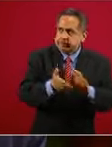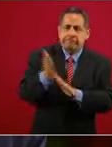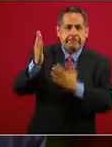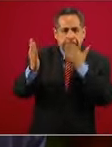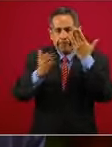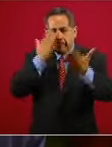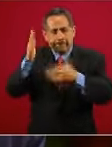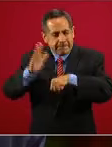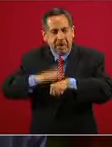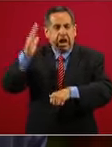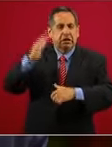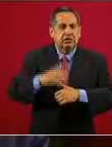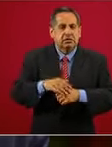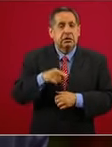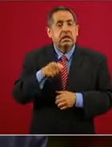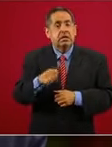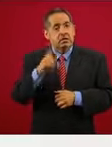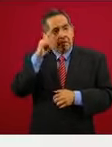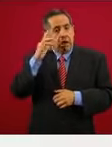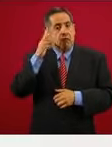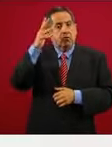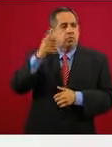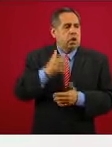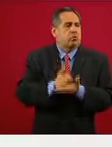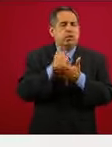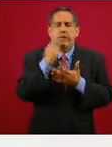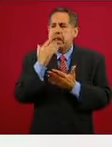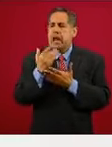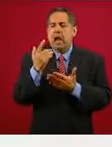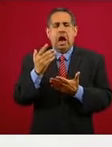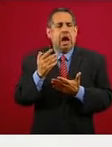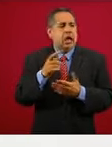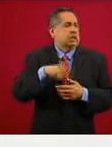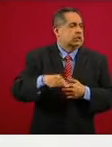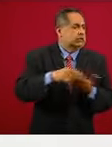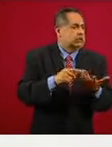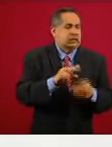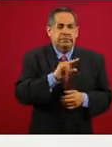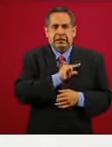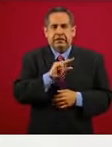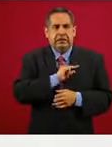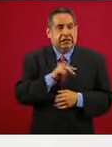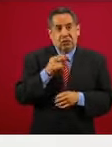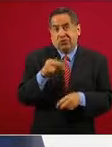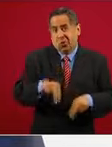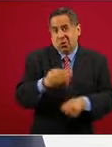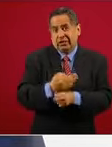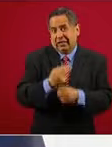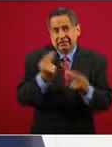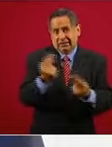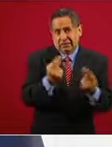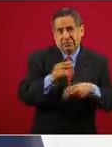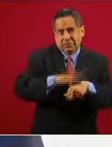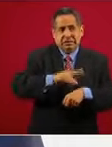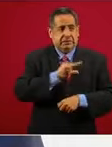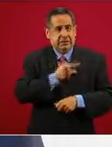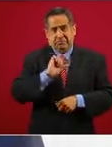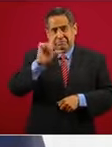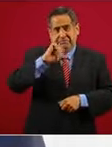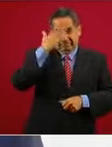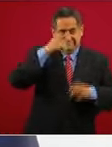medicina, que ayudarán a reducir el déficit de especialistas que tiene nuestro país